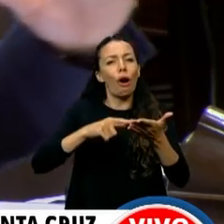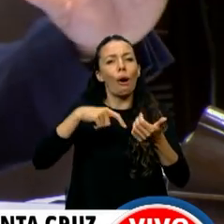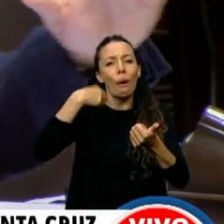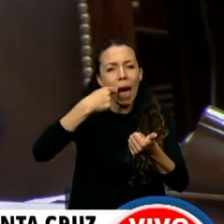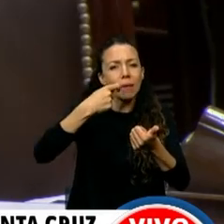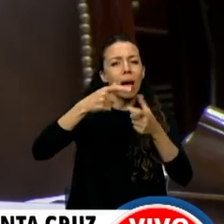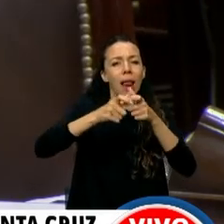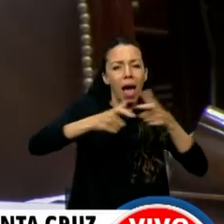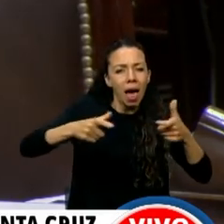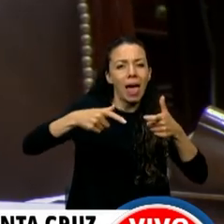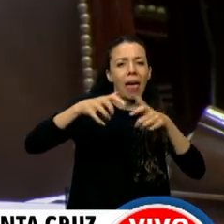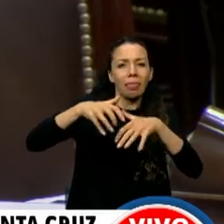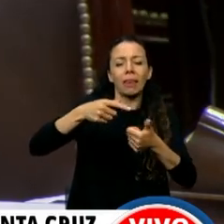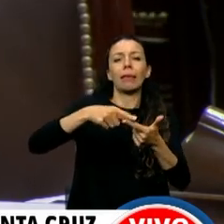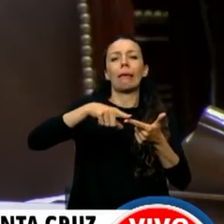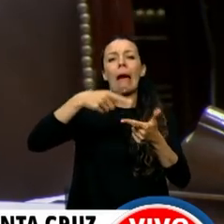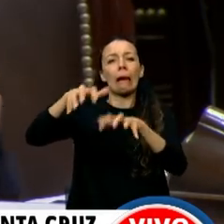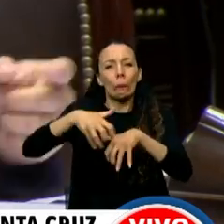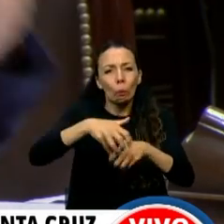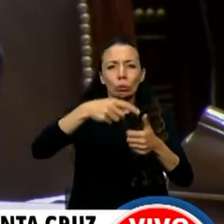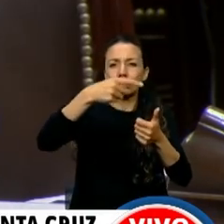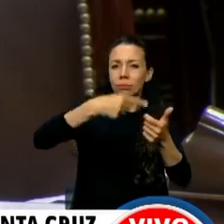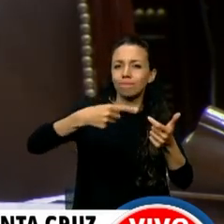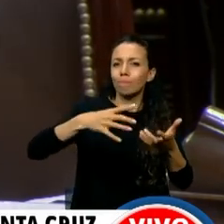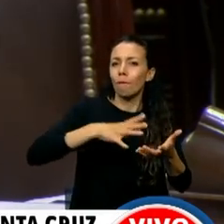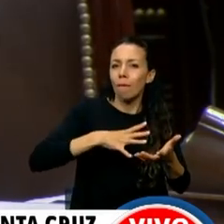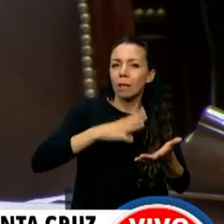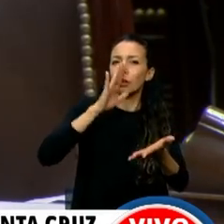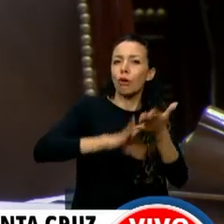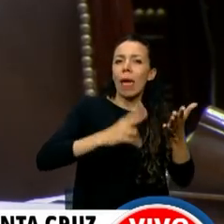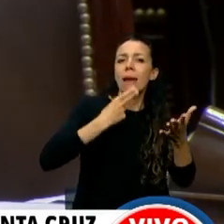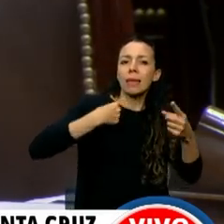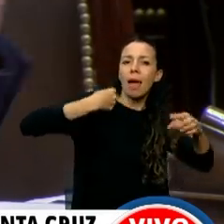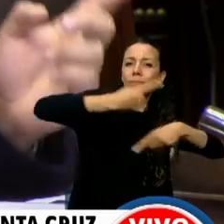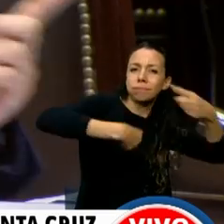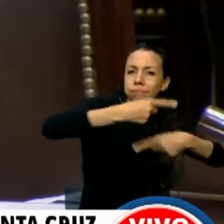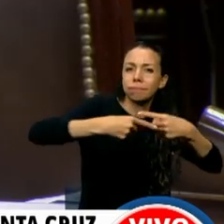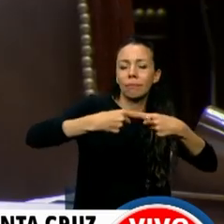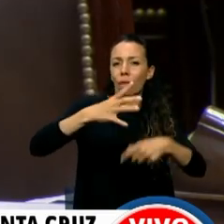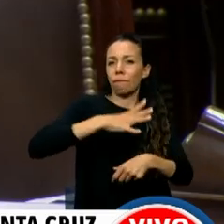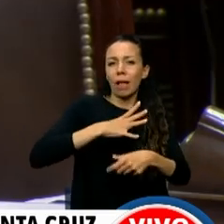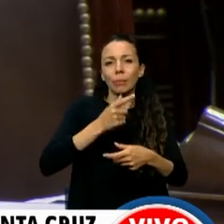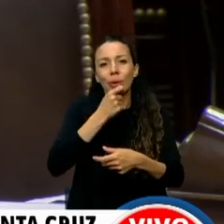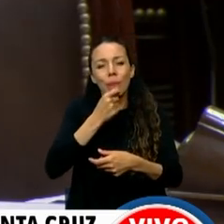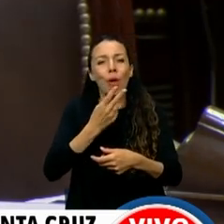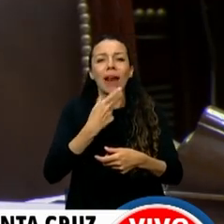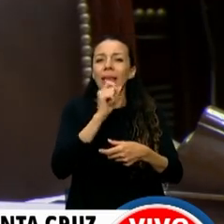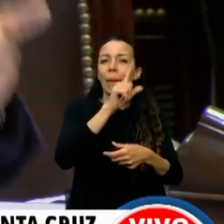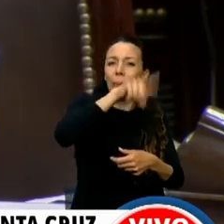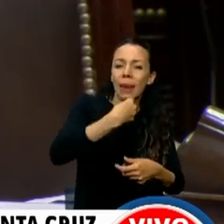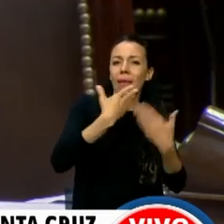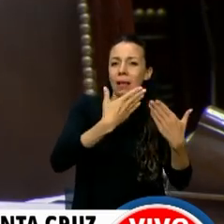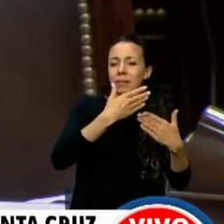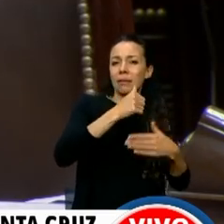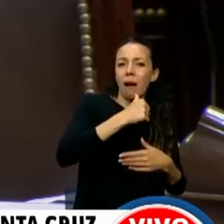agricultura ya terminó señor presidente no se habla de energías renovables como la hídrica o el eólico hay